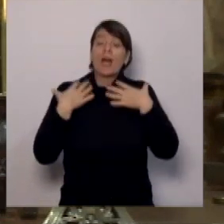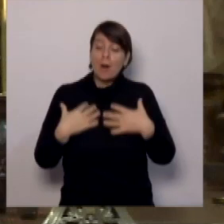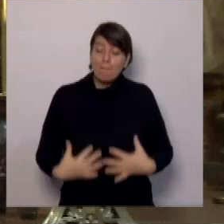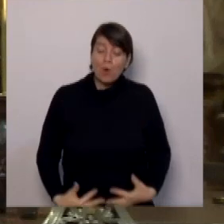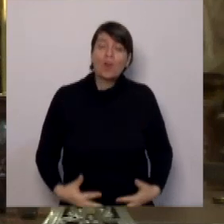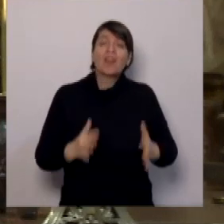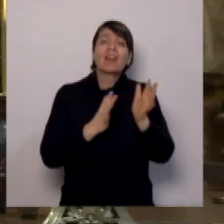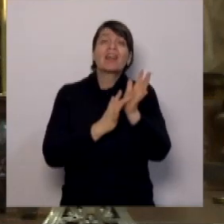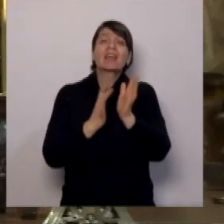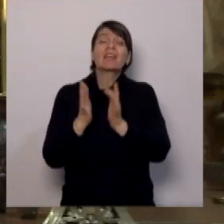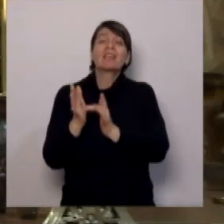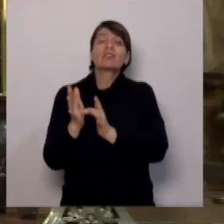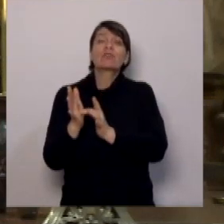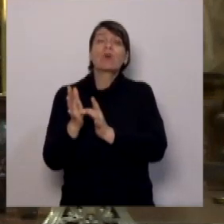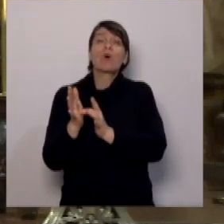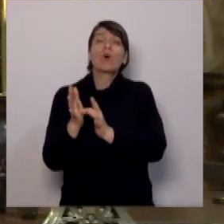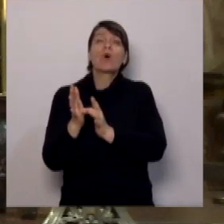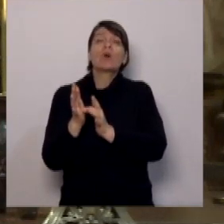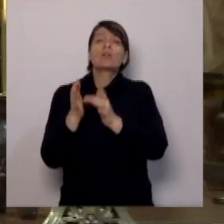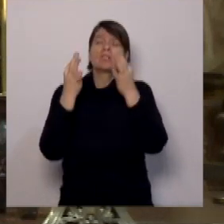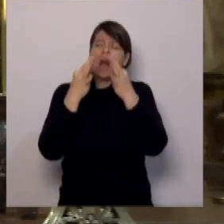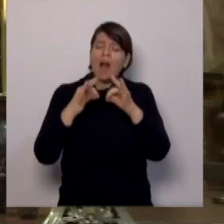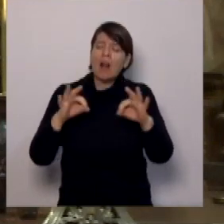Cuerpo de Cristo,